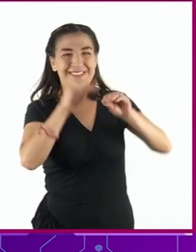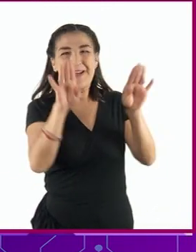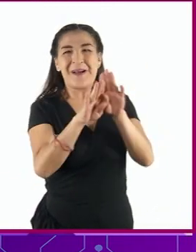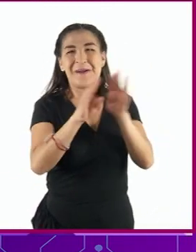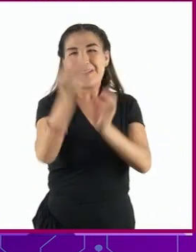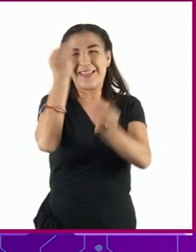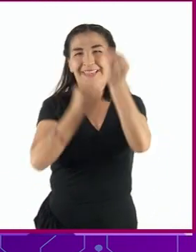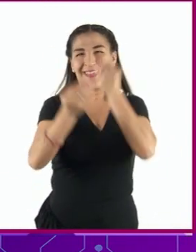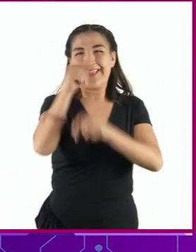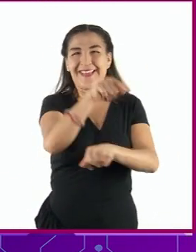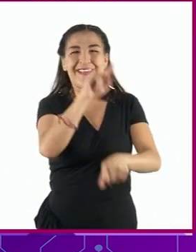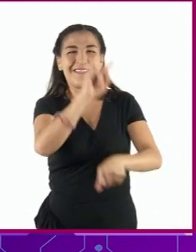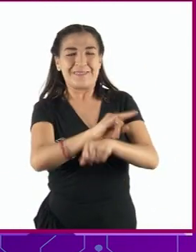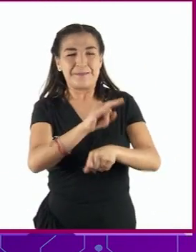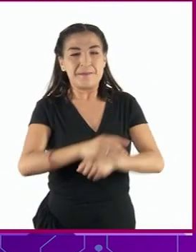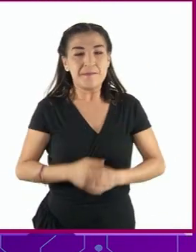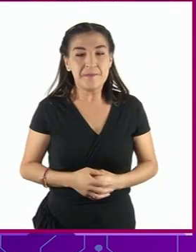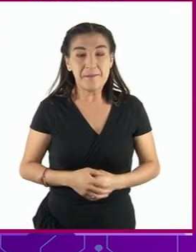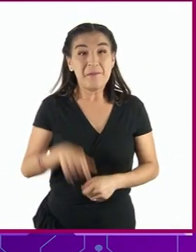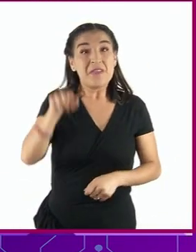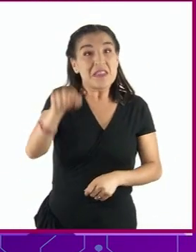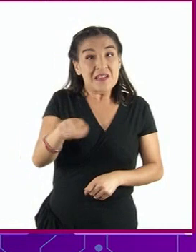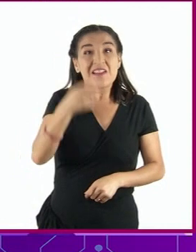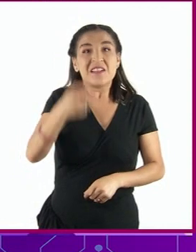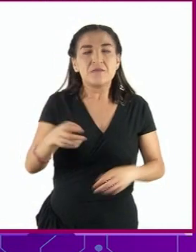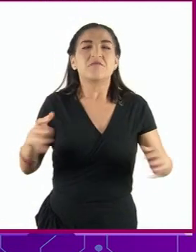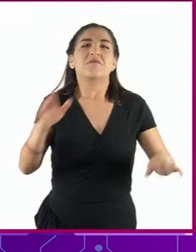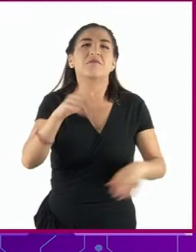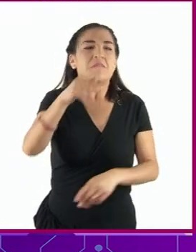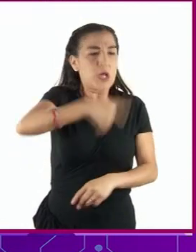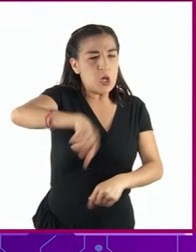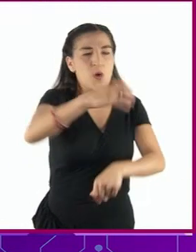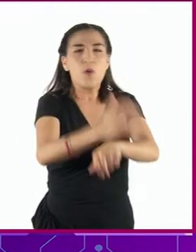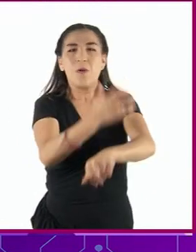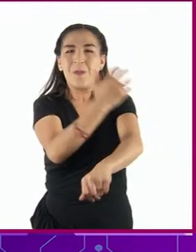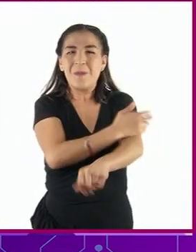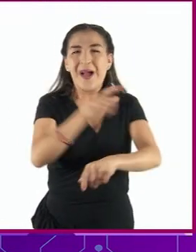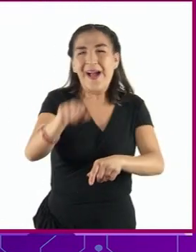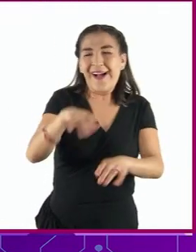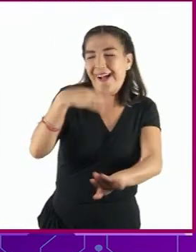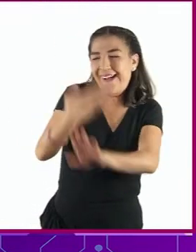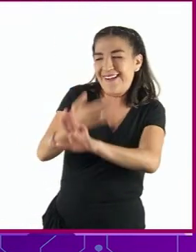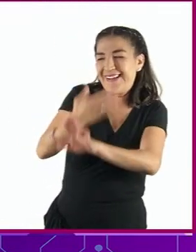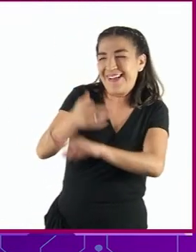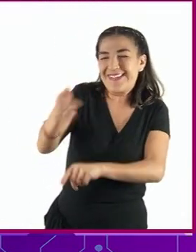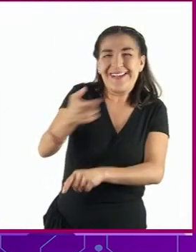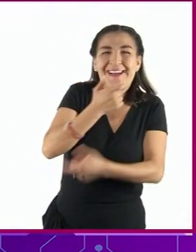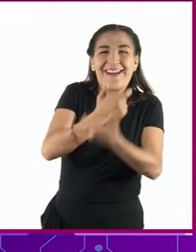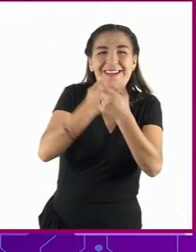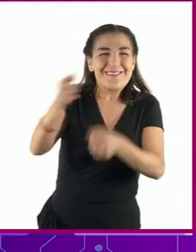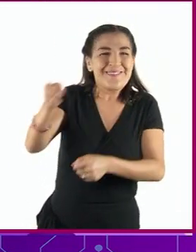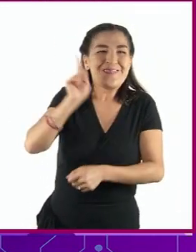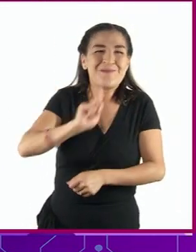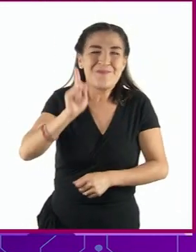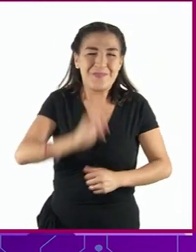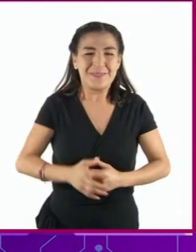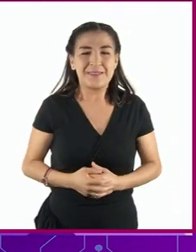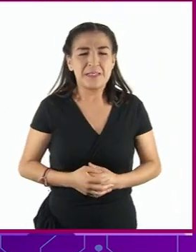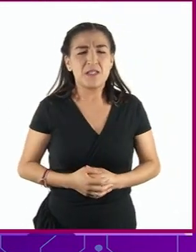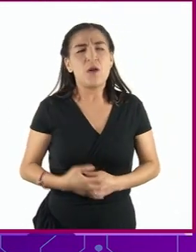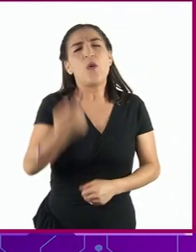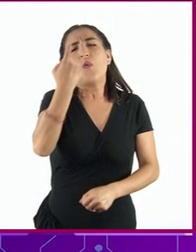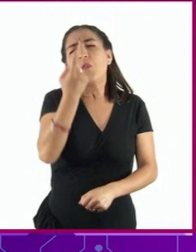cámara. Esto produjo que más de un compañero del club se burlara de Patricia. Un